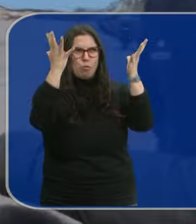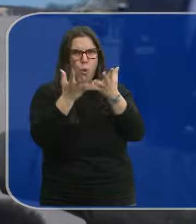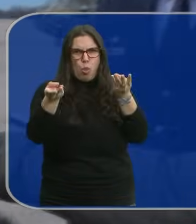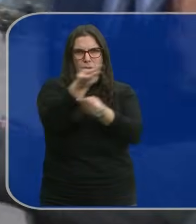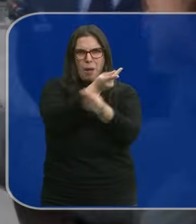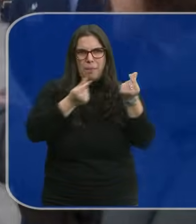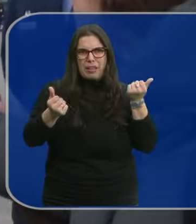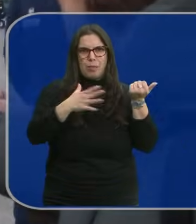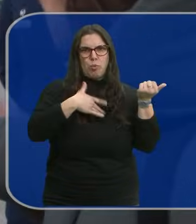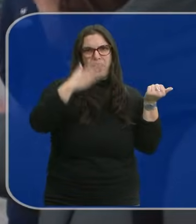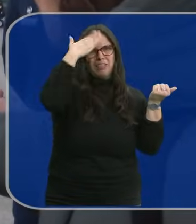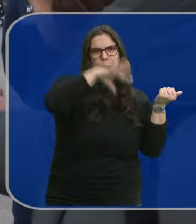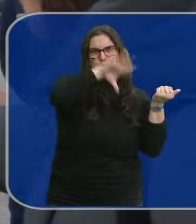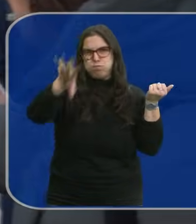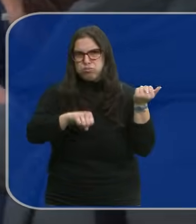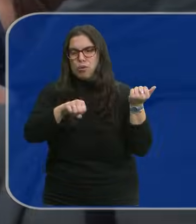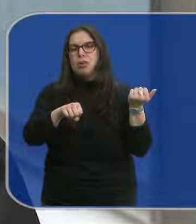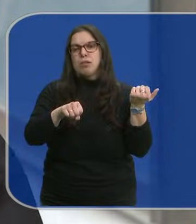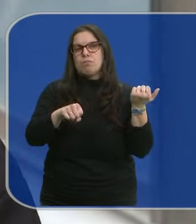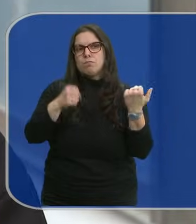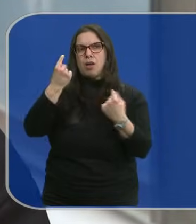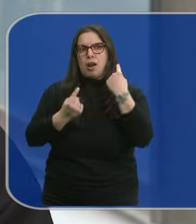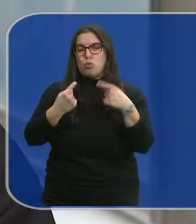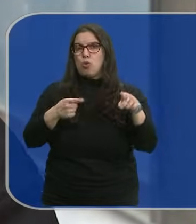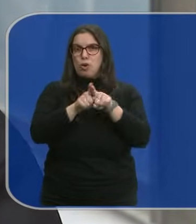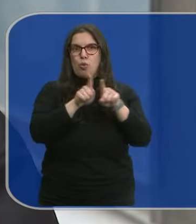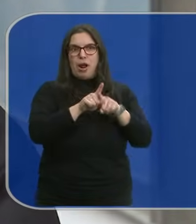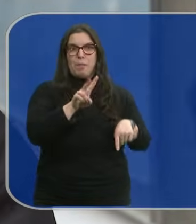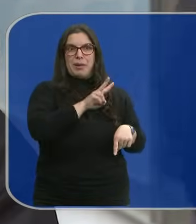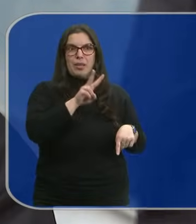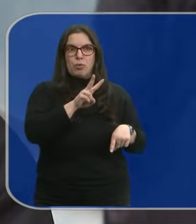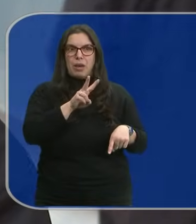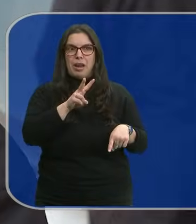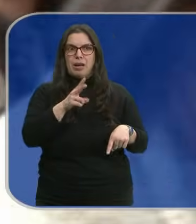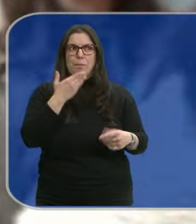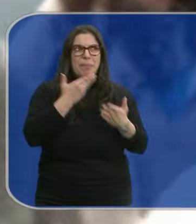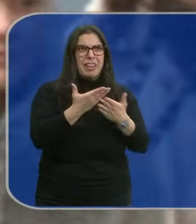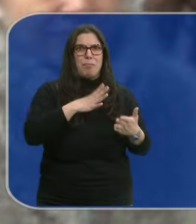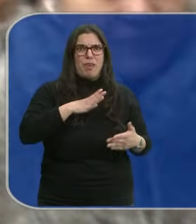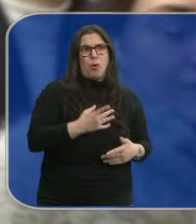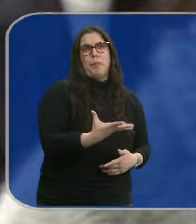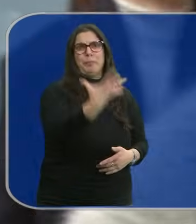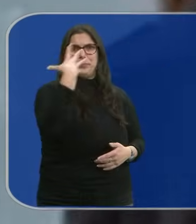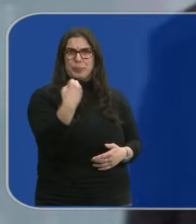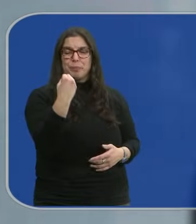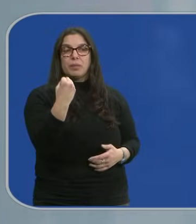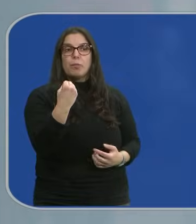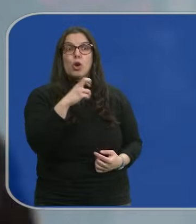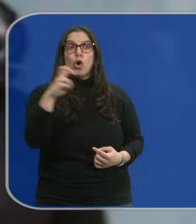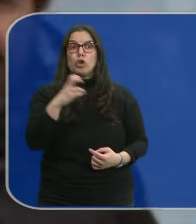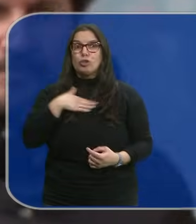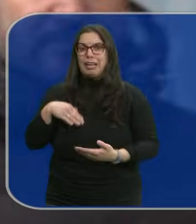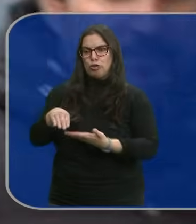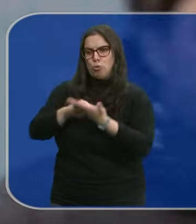que puedan ser invadidos por Trump, muchos de ellos, como ha pasado en Venezuela, pidiendo que esto suceda, pero otros de ellos imagino que es como vamos a